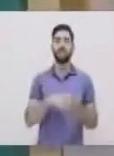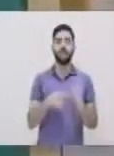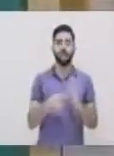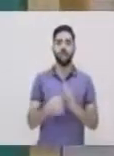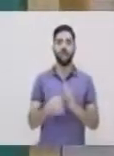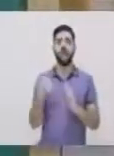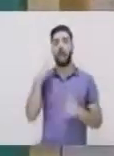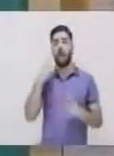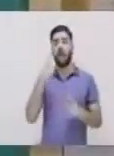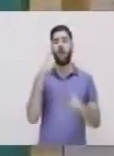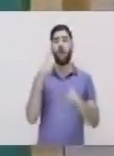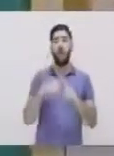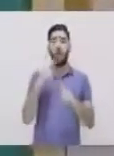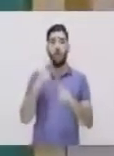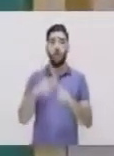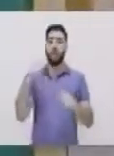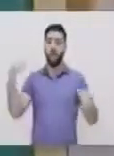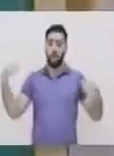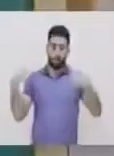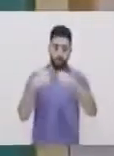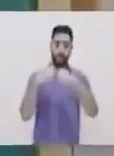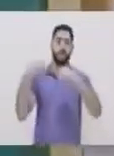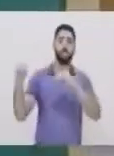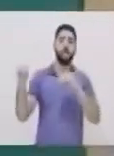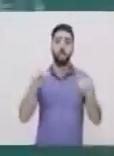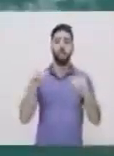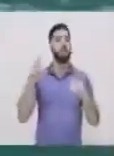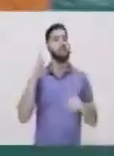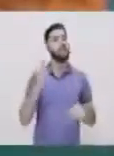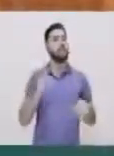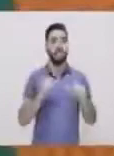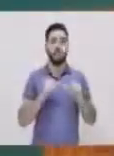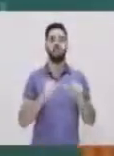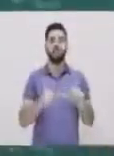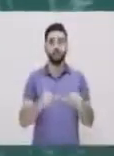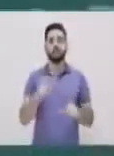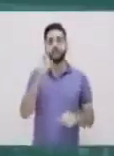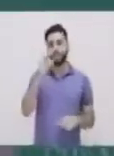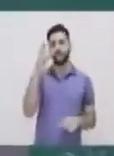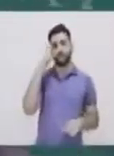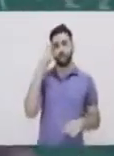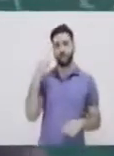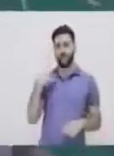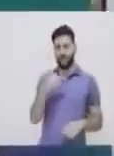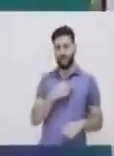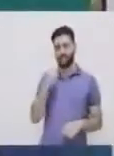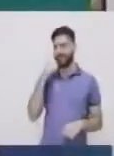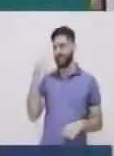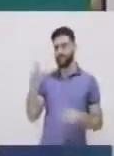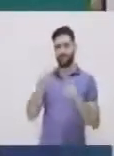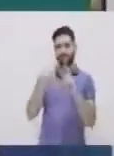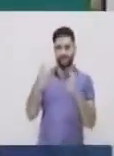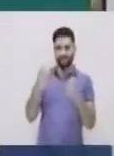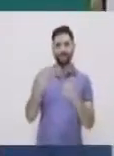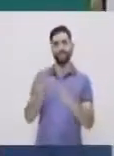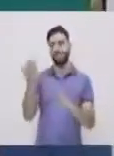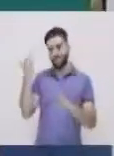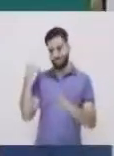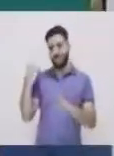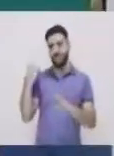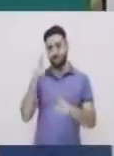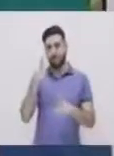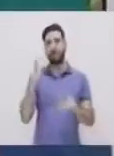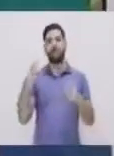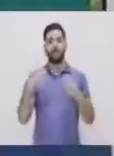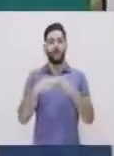elásticos dice que la energía cinética permanece constante. Si recuerdas, en la cápsula anterior hablamos acerca de que